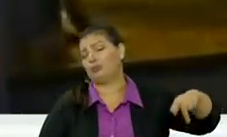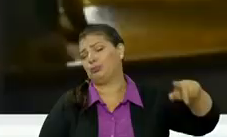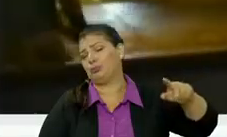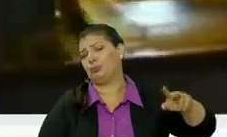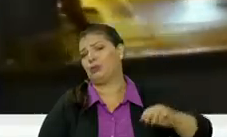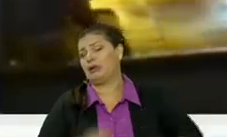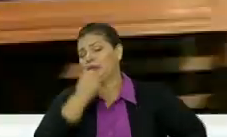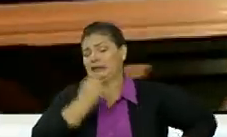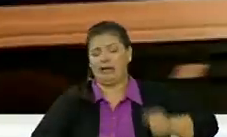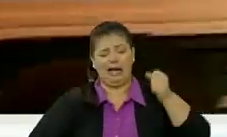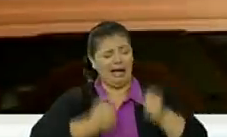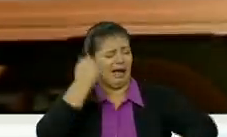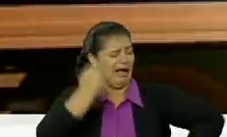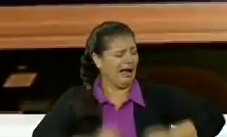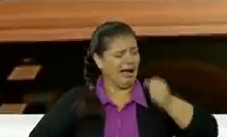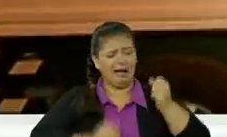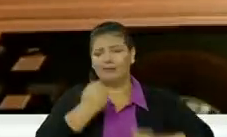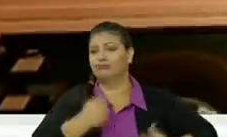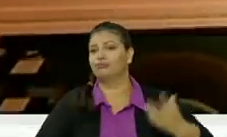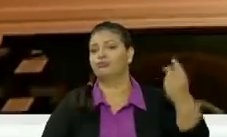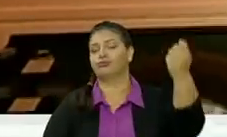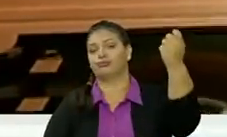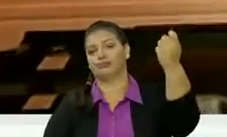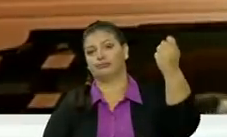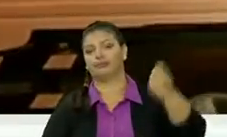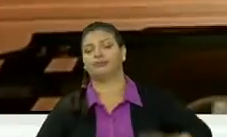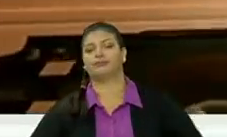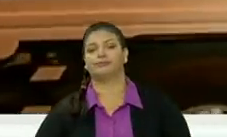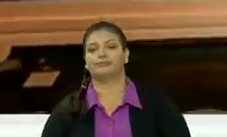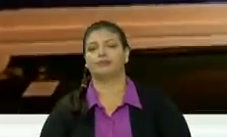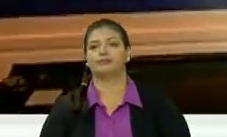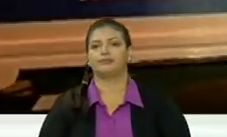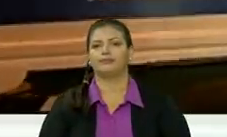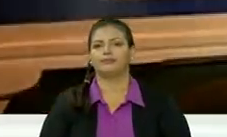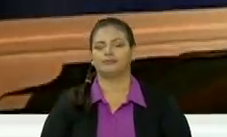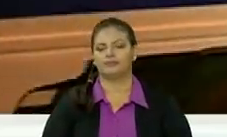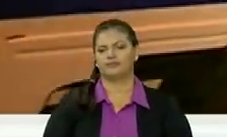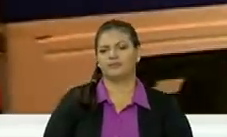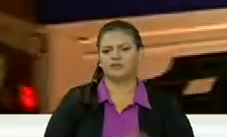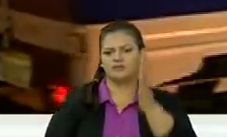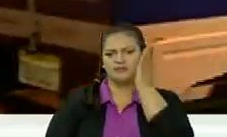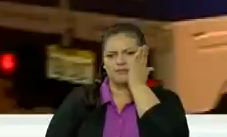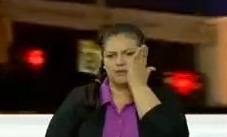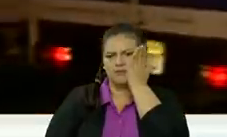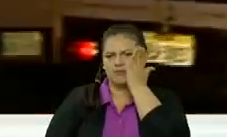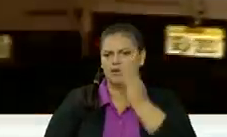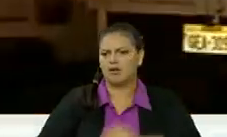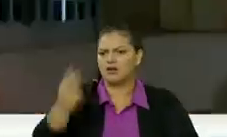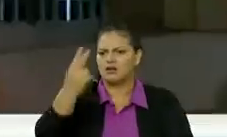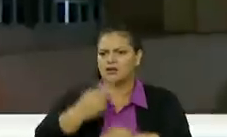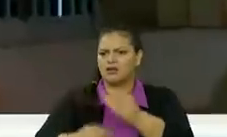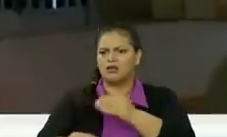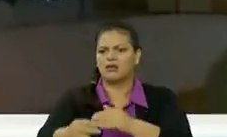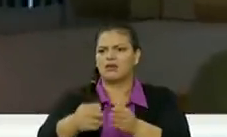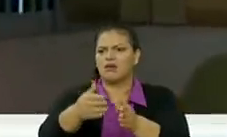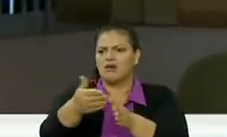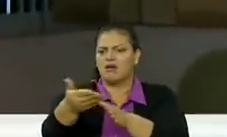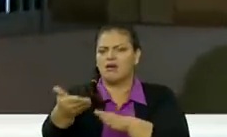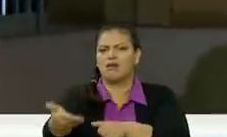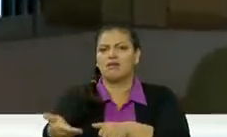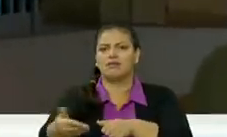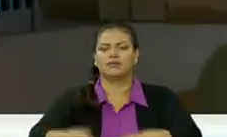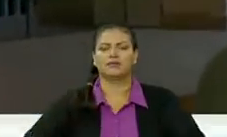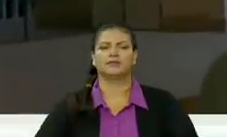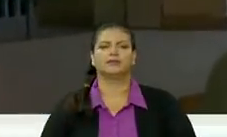el interior. Al parecer, las víctimas mortales son parientes cercanas. Dos personas de